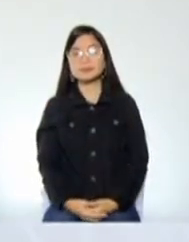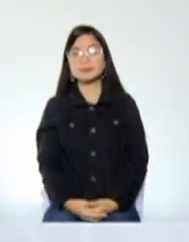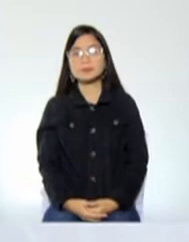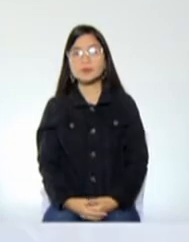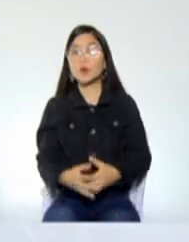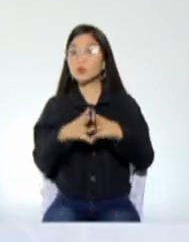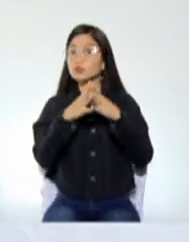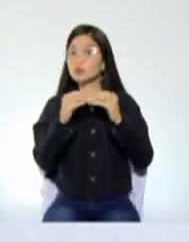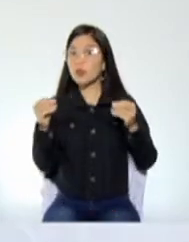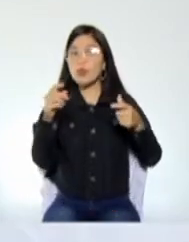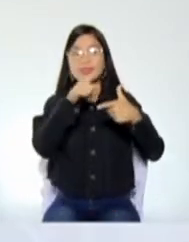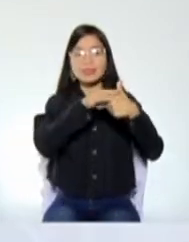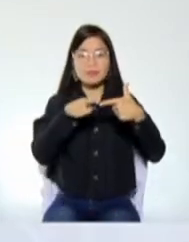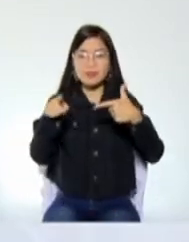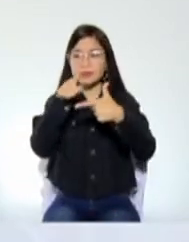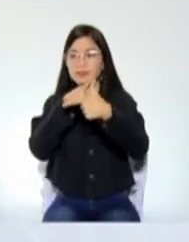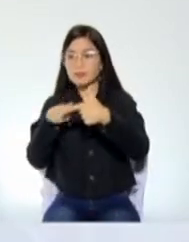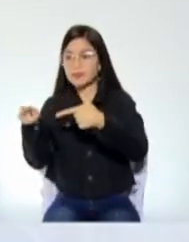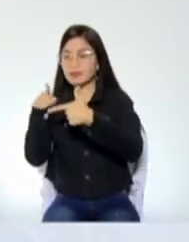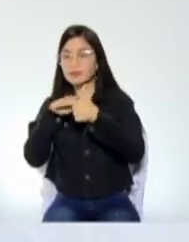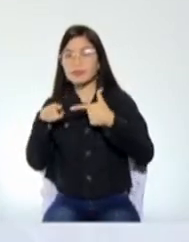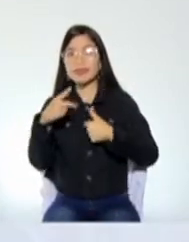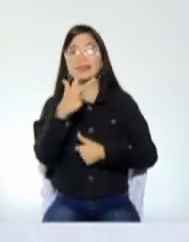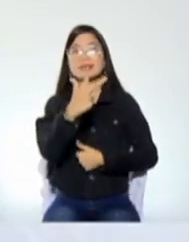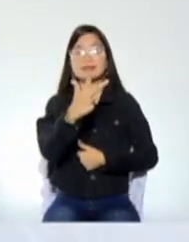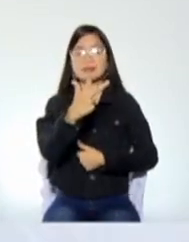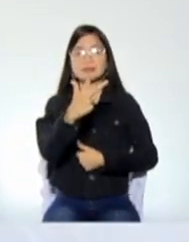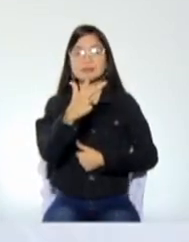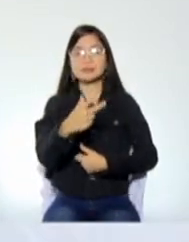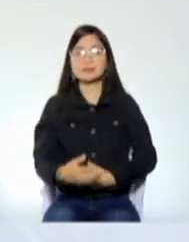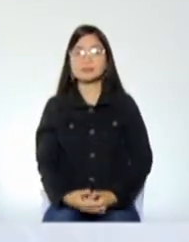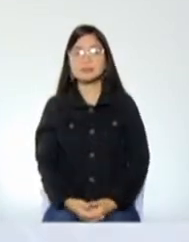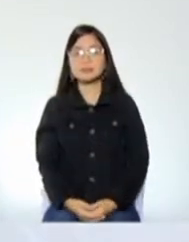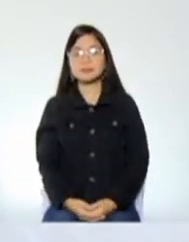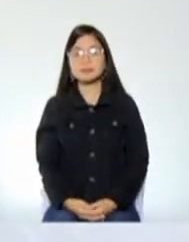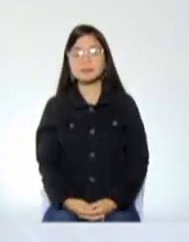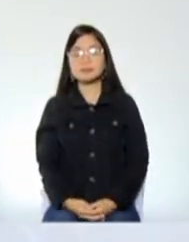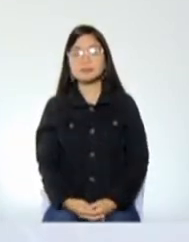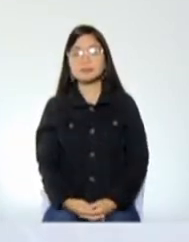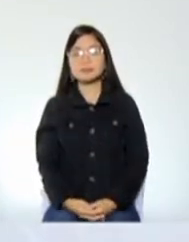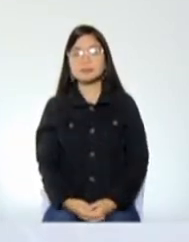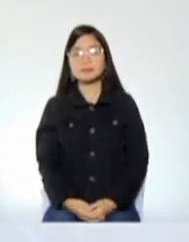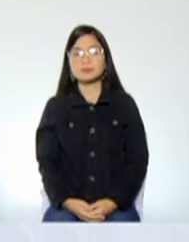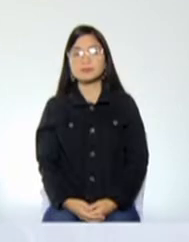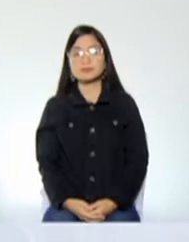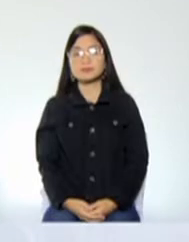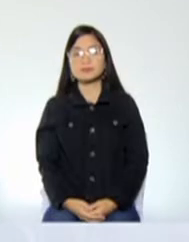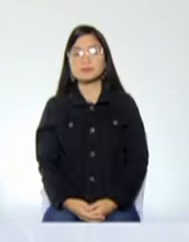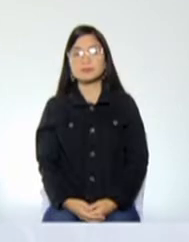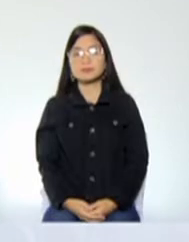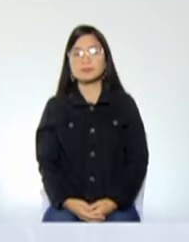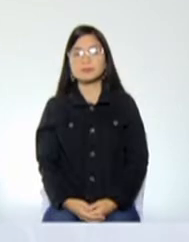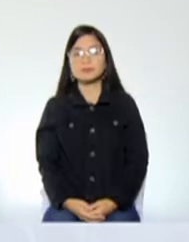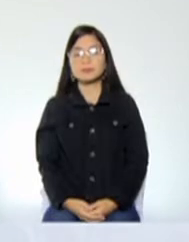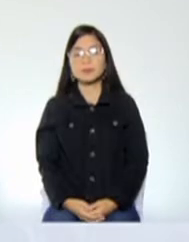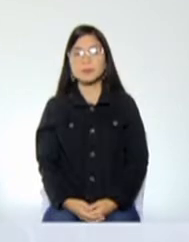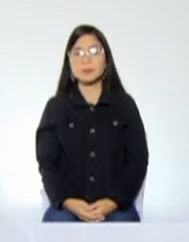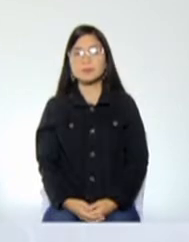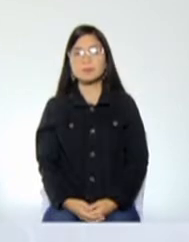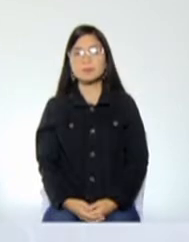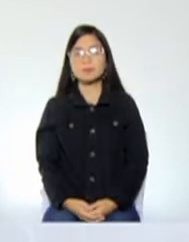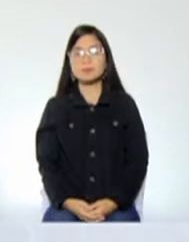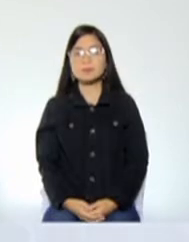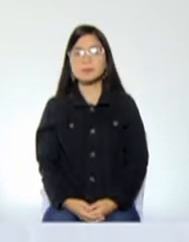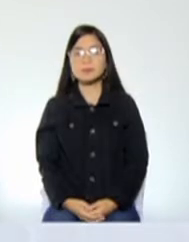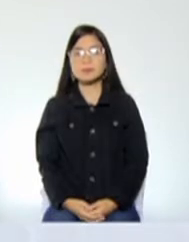todos ellos entre 3. Porque antes de llegar a 18 tuve que haber pasado por 3, antes de llegar a 24 tuve que haber pasado por